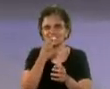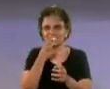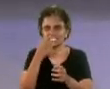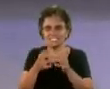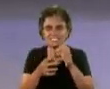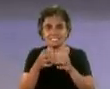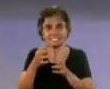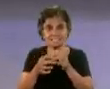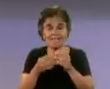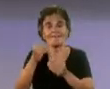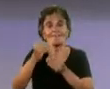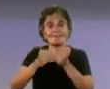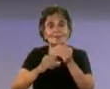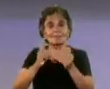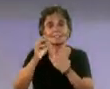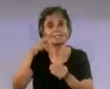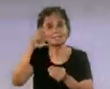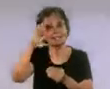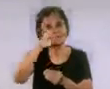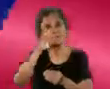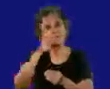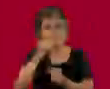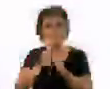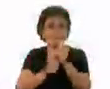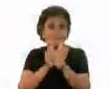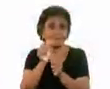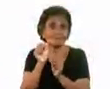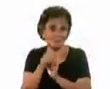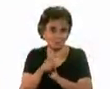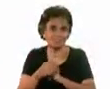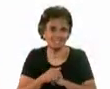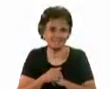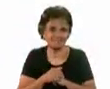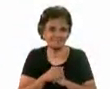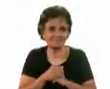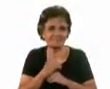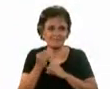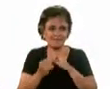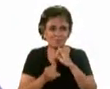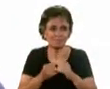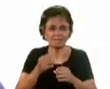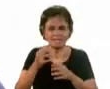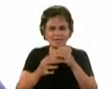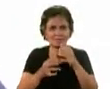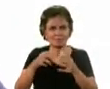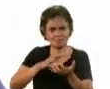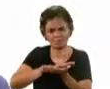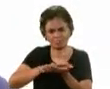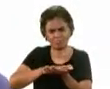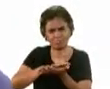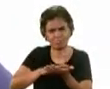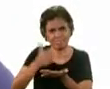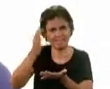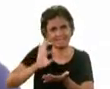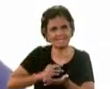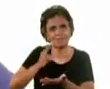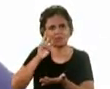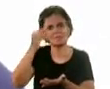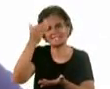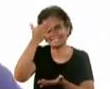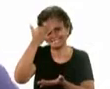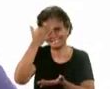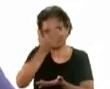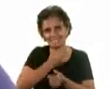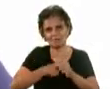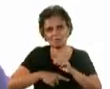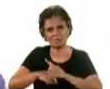pertenece a la familia López. Es una molienda que se puso en marcha en el 2015, en el último año de mi